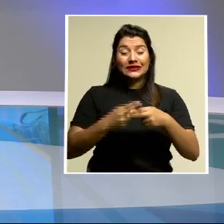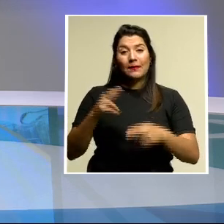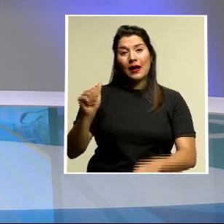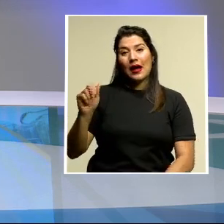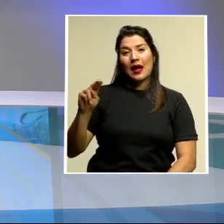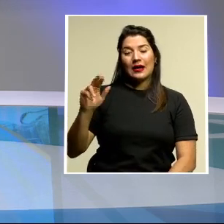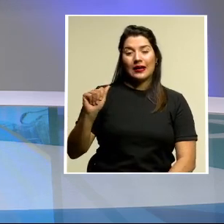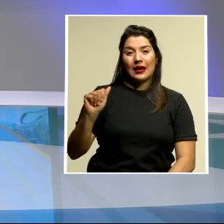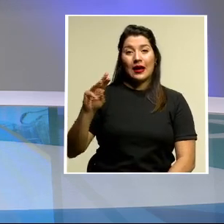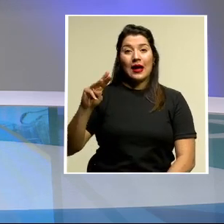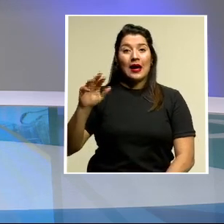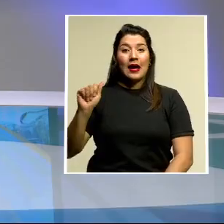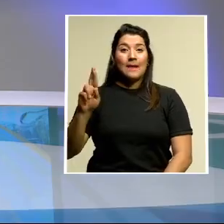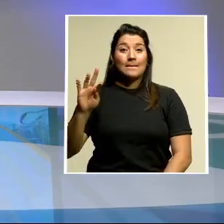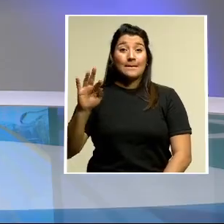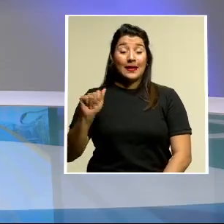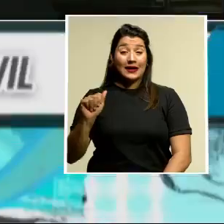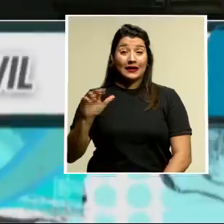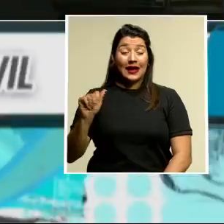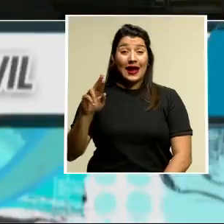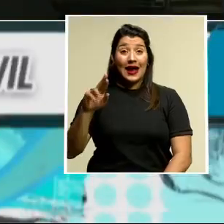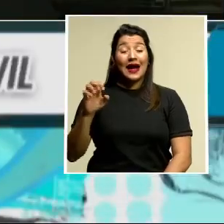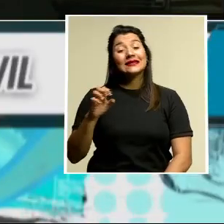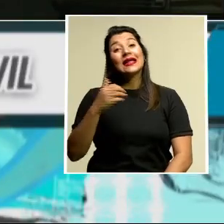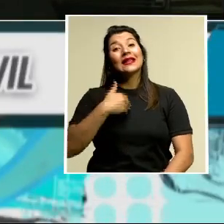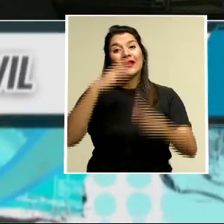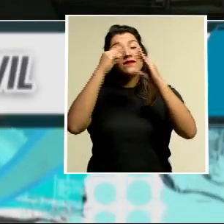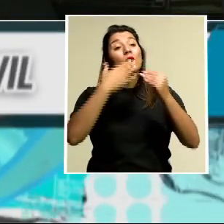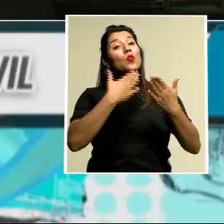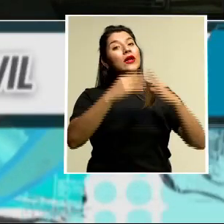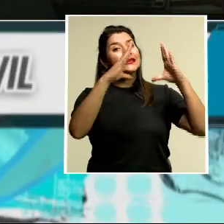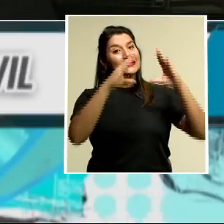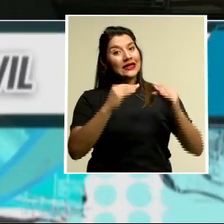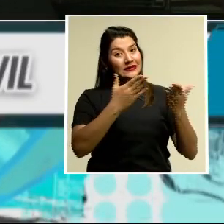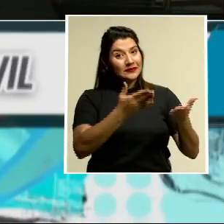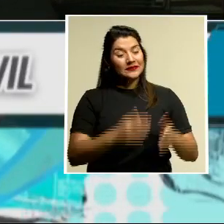nos informa. Muy buenas tardes, Ana Marta. Muy buenas noches, Ana Marta. Adelante.